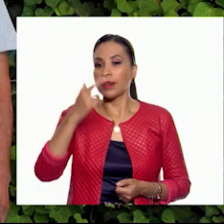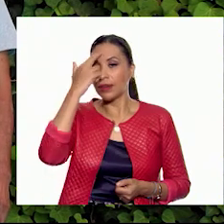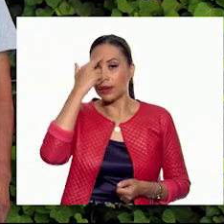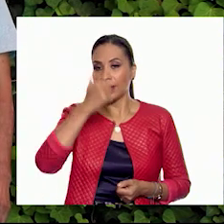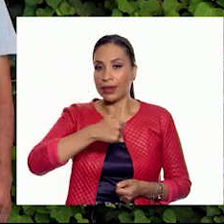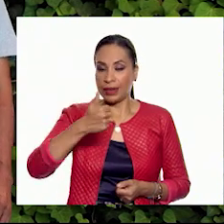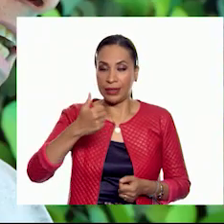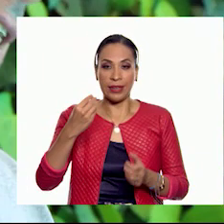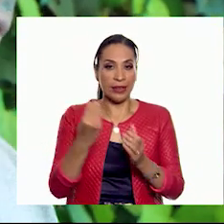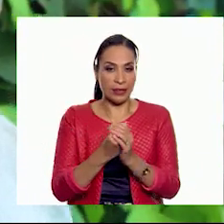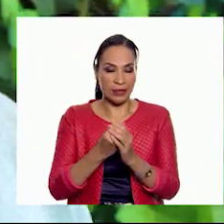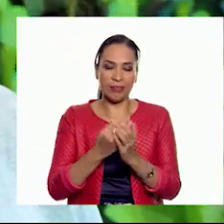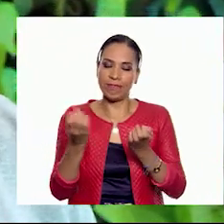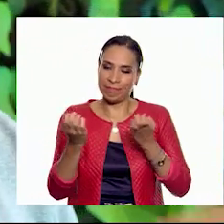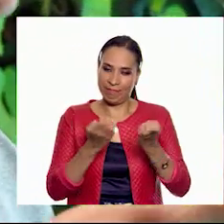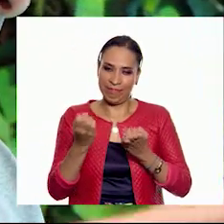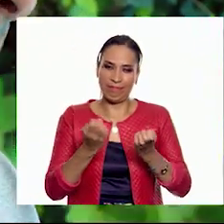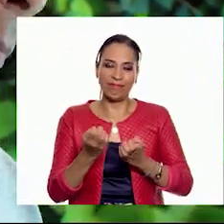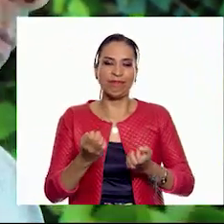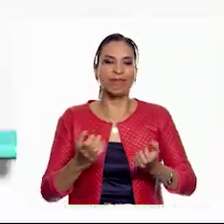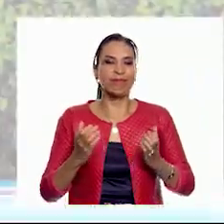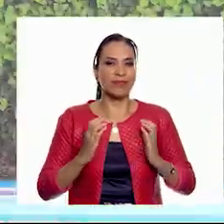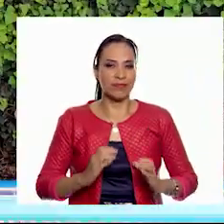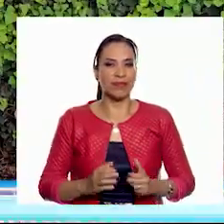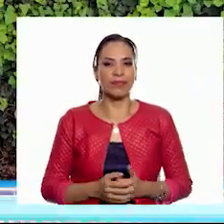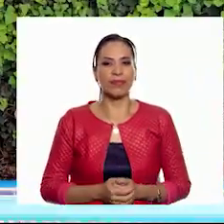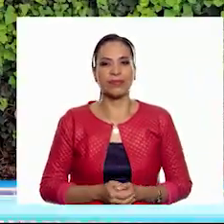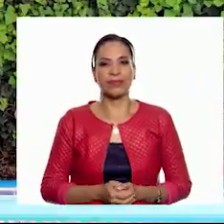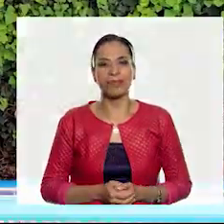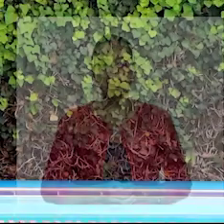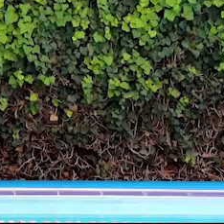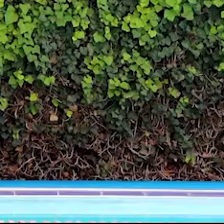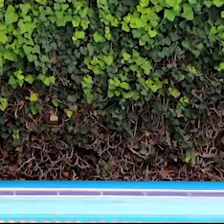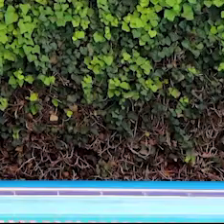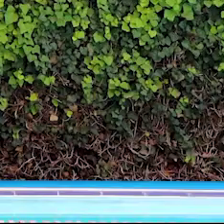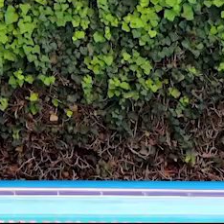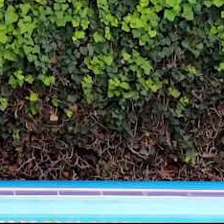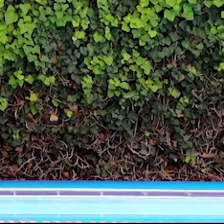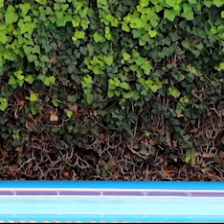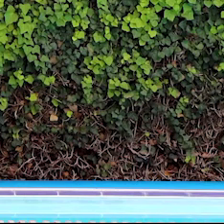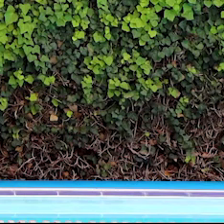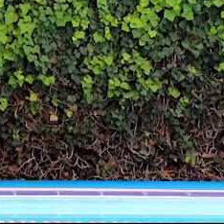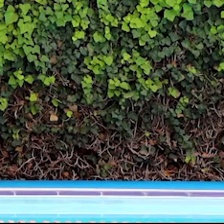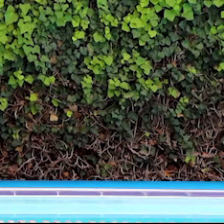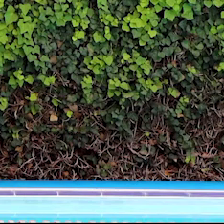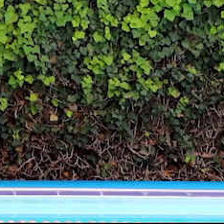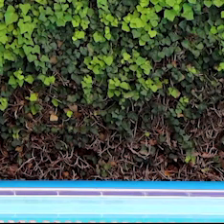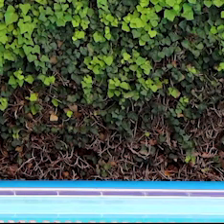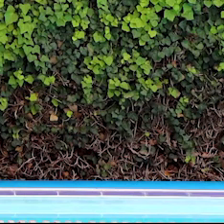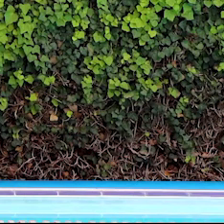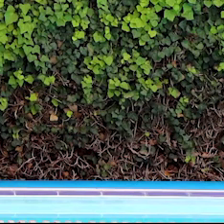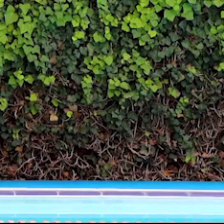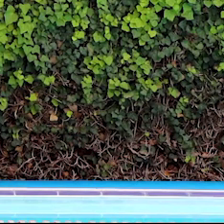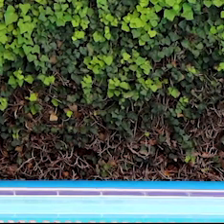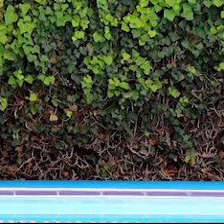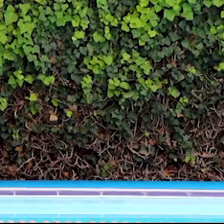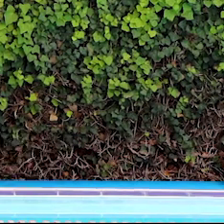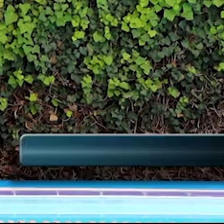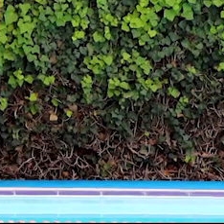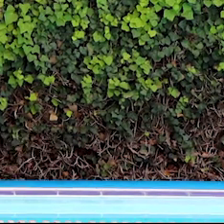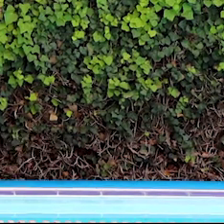Recuerda, entre clase y clase, activa tu cuerpo. Vamos a trabajar un ejercicio de coordinación que se llama caperuza. Vamos a levantar